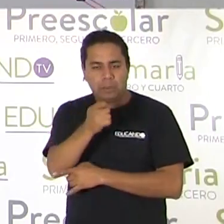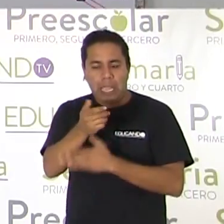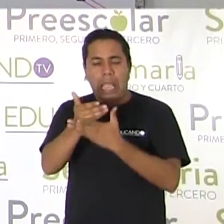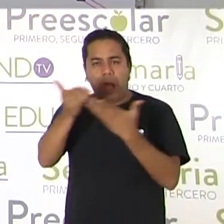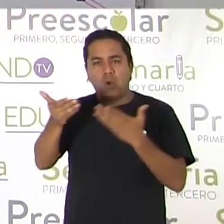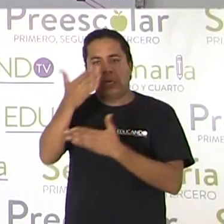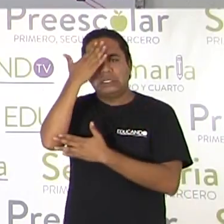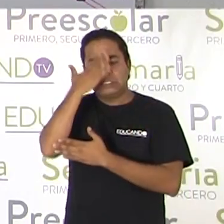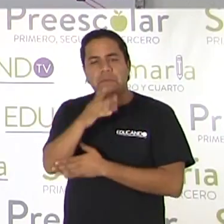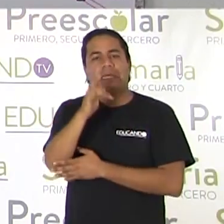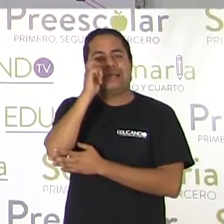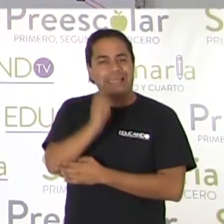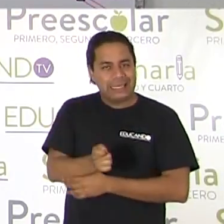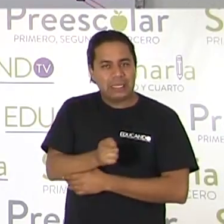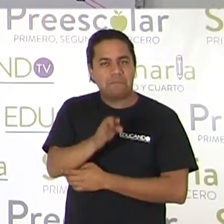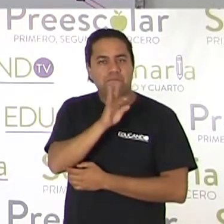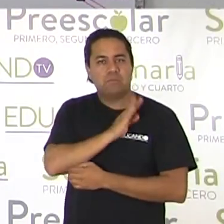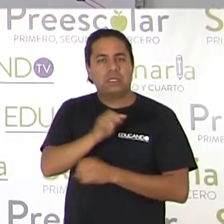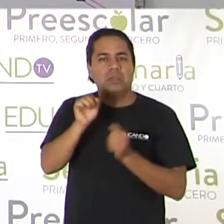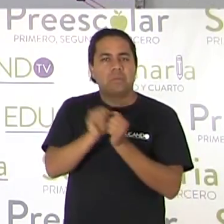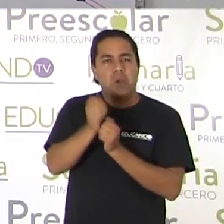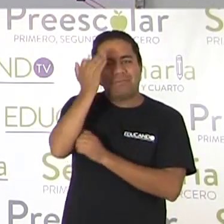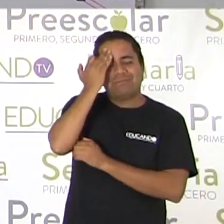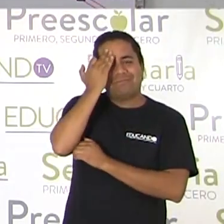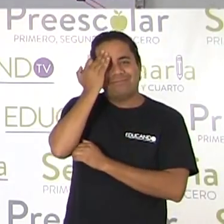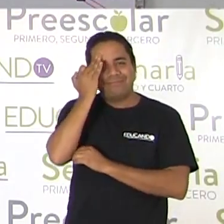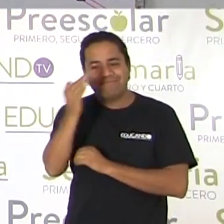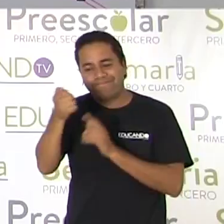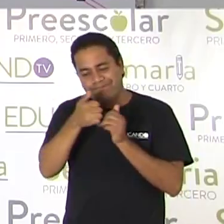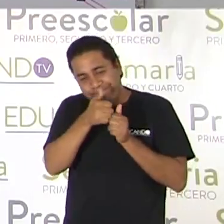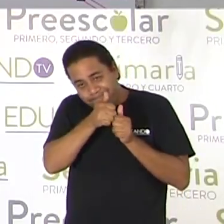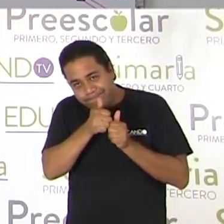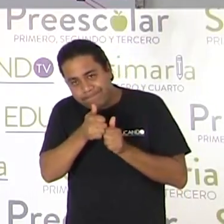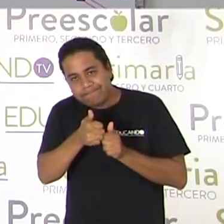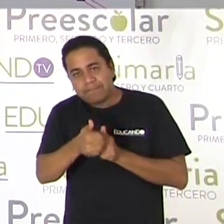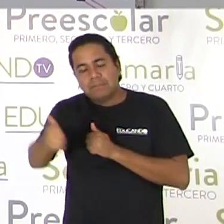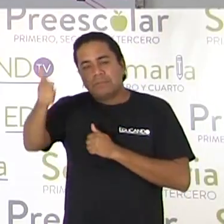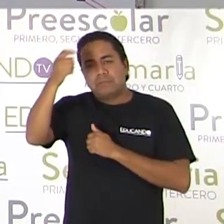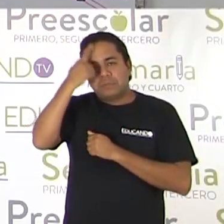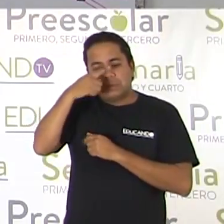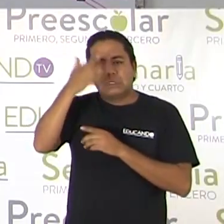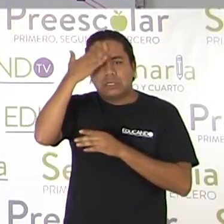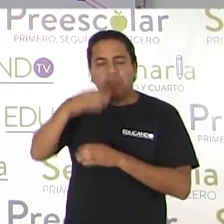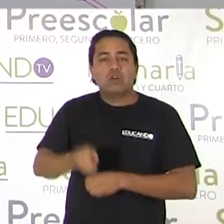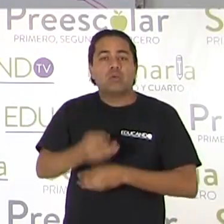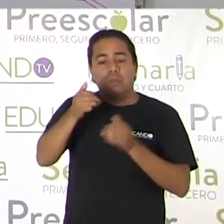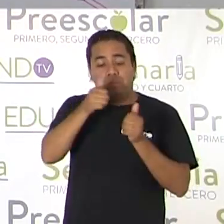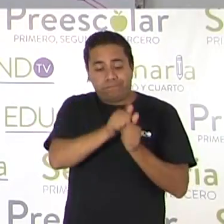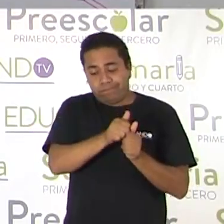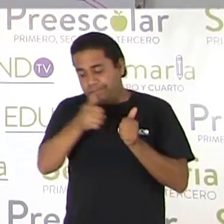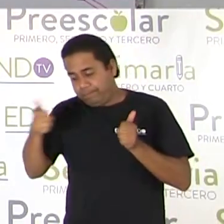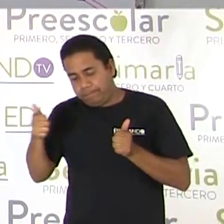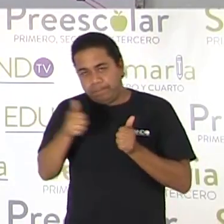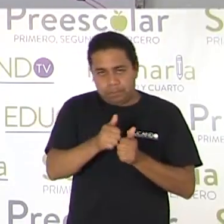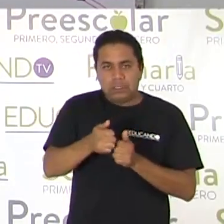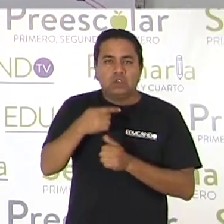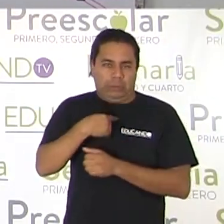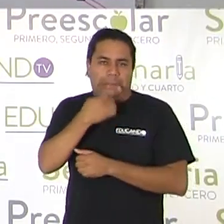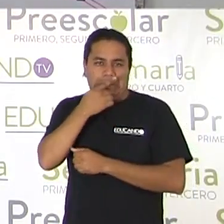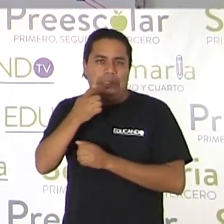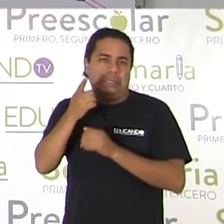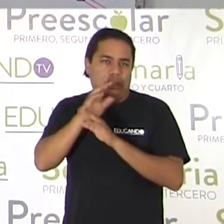calcular lo que es el tiempo que nos llevaríamos en recorrer entre estos dos puntos. Para ello también vimos lo que